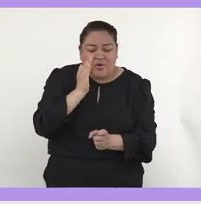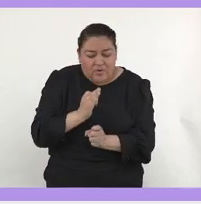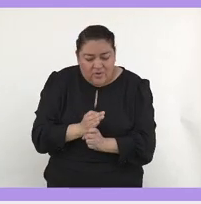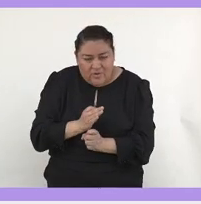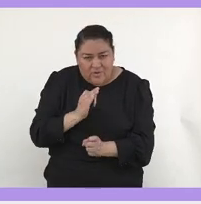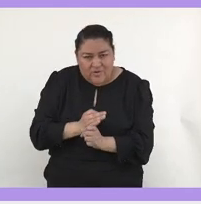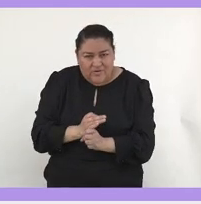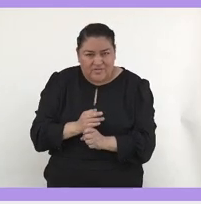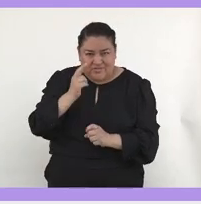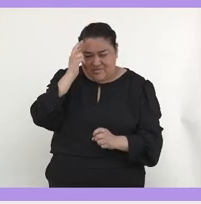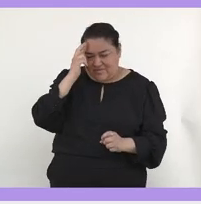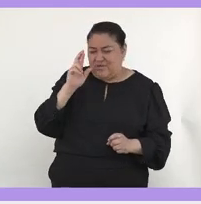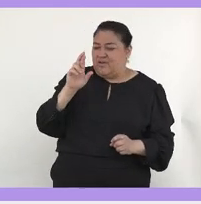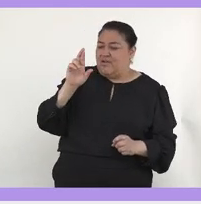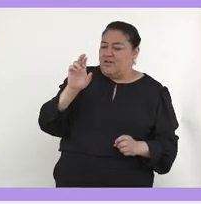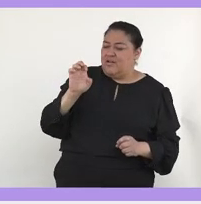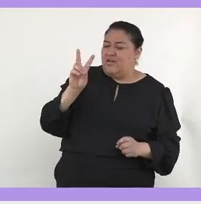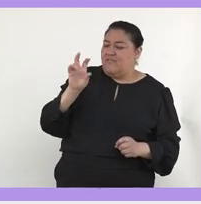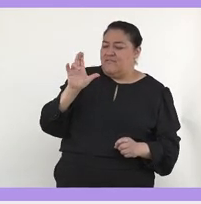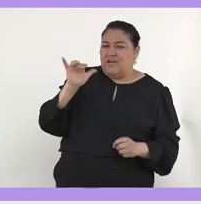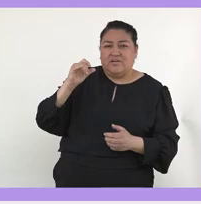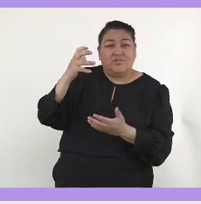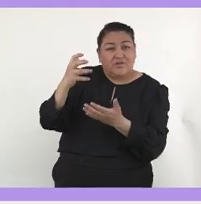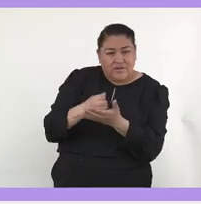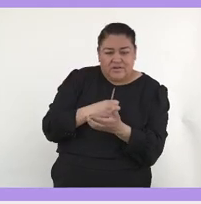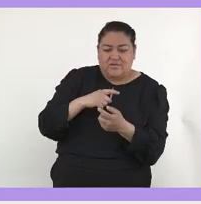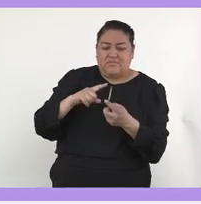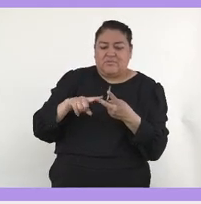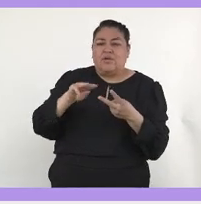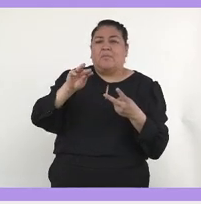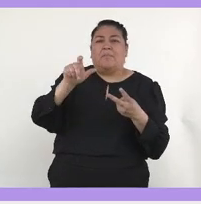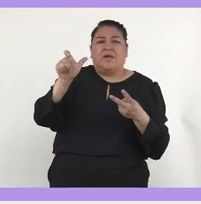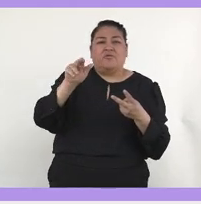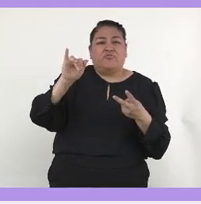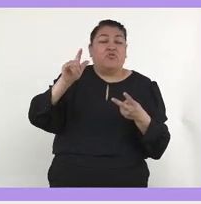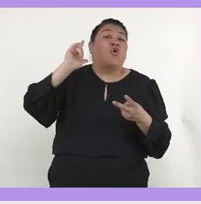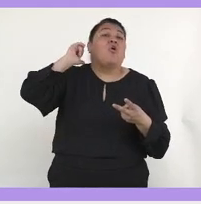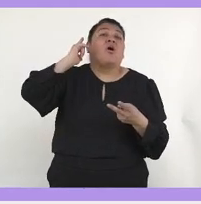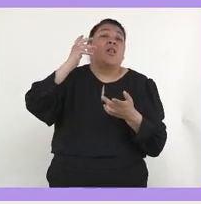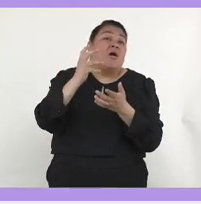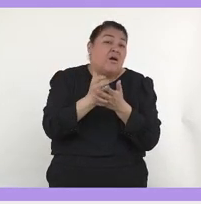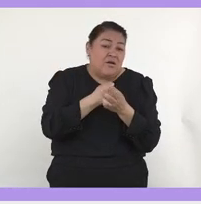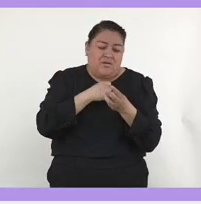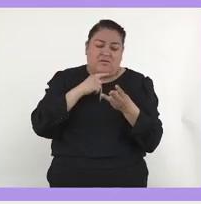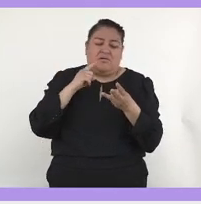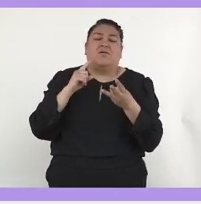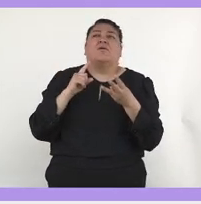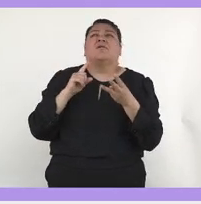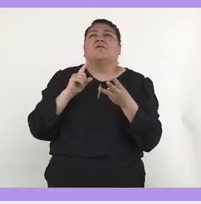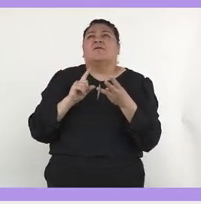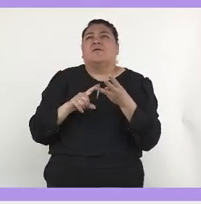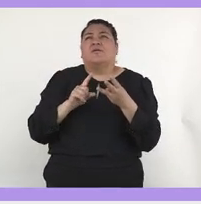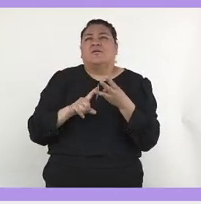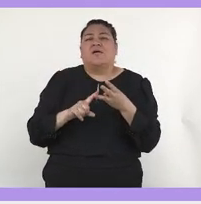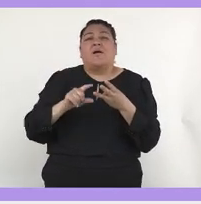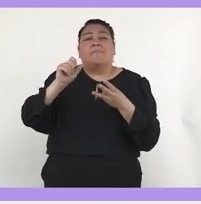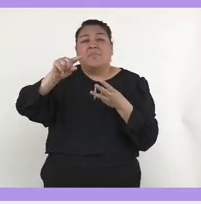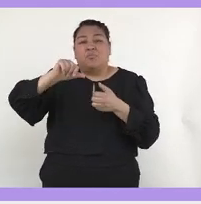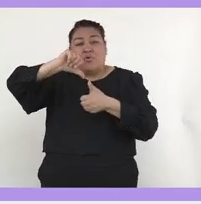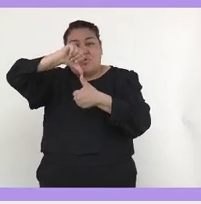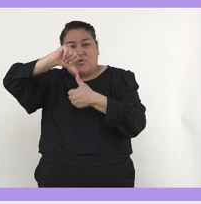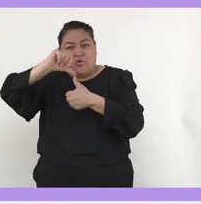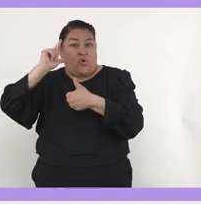campeones de la revelations y que Ojalá seamos campeones del Mex tour Ojalá seamos campeonas de la de la de los centroamericanos